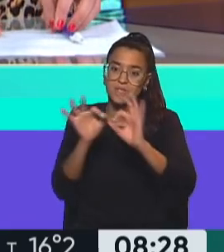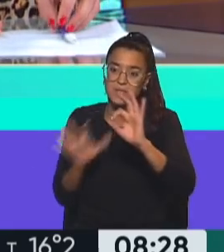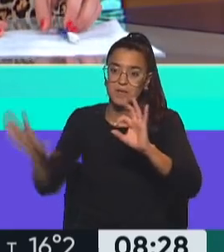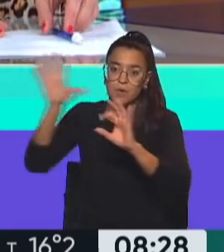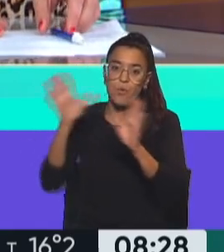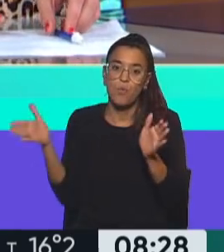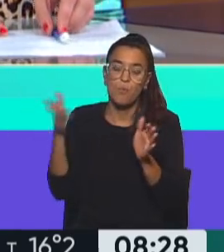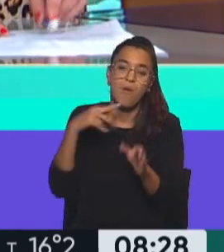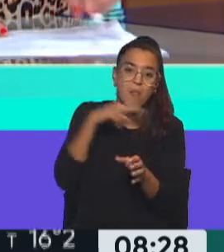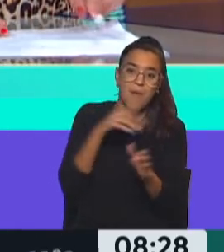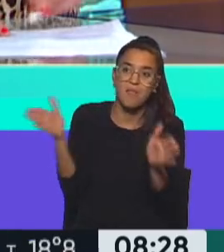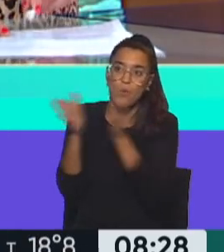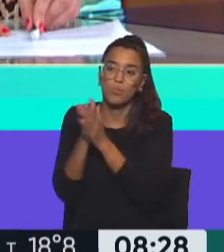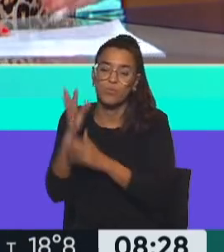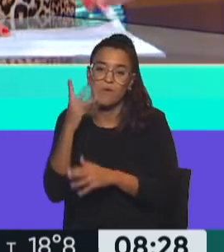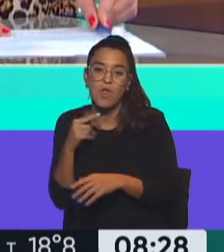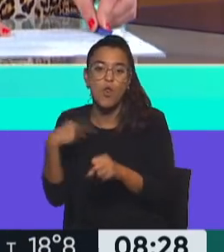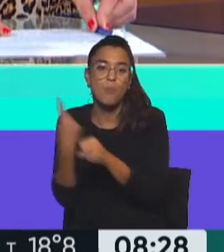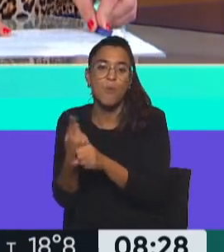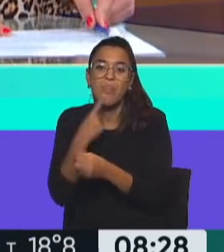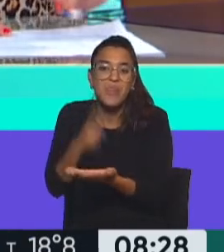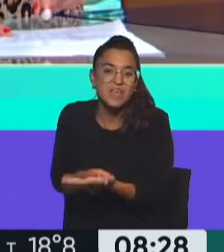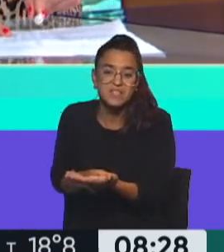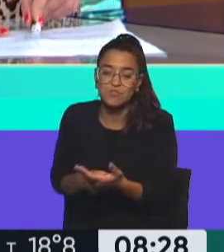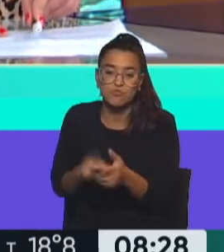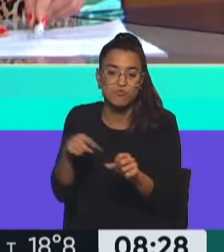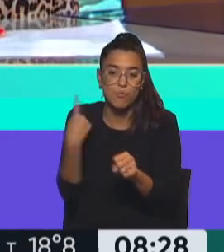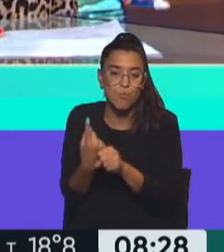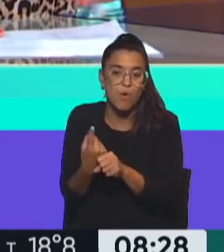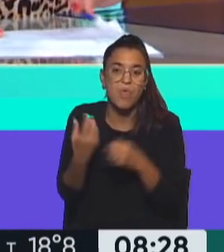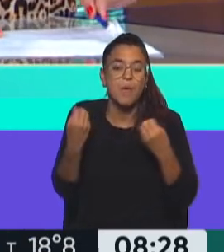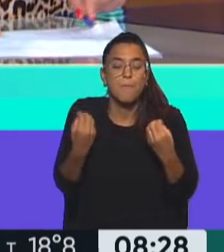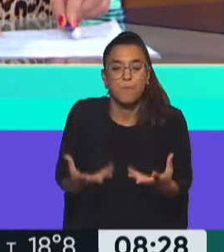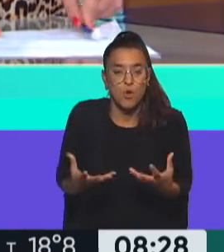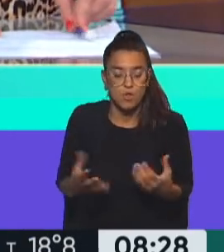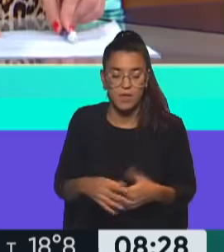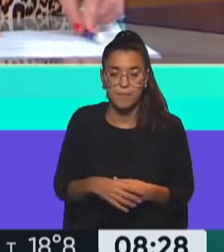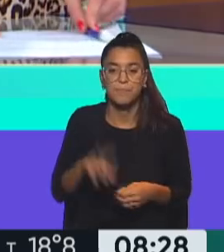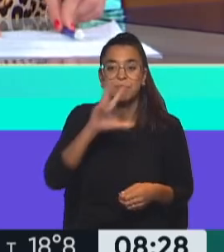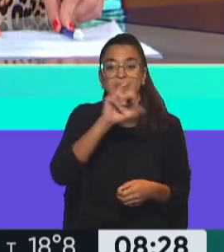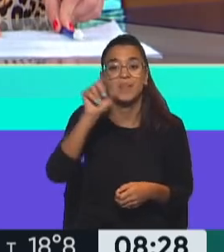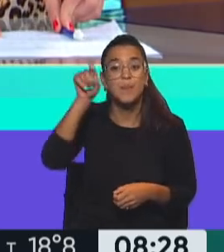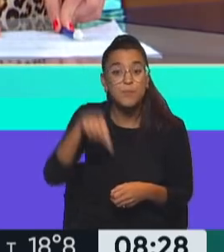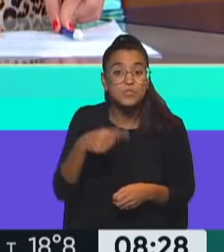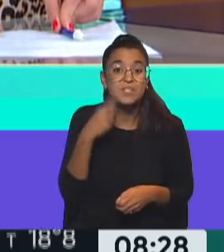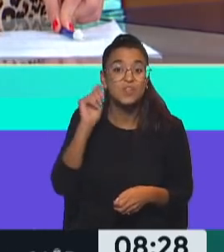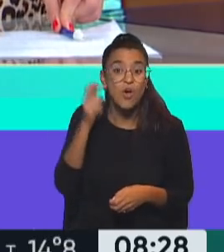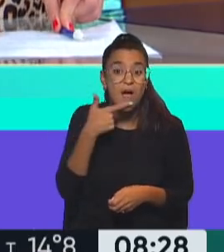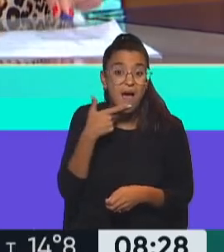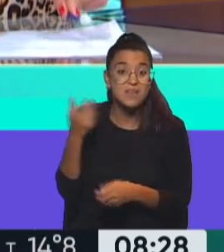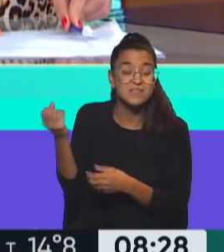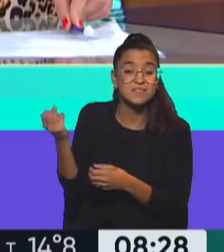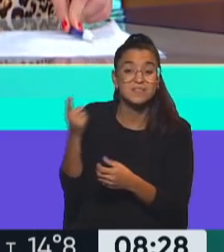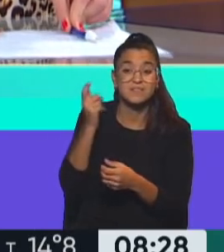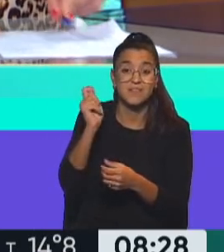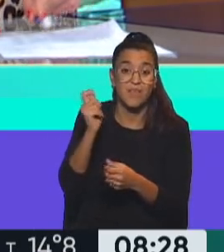con Francia, que no puede tomar una determinación al respecto. ¿Por qué? Porque el 30% del gas que recibe es